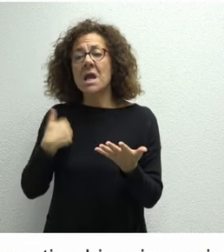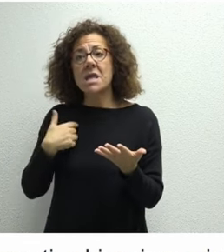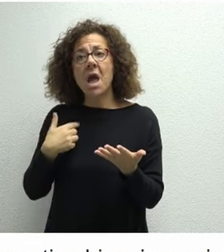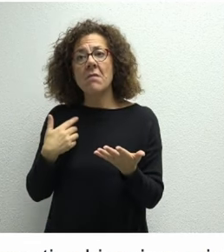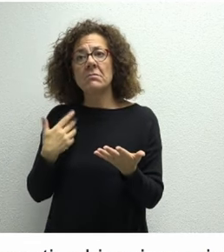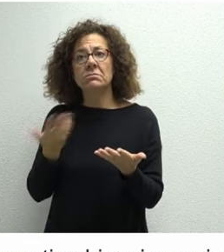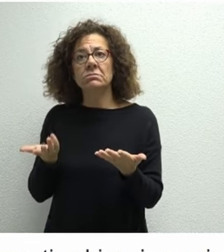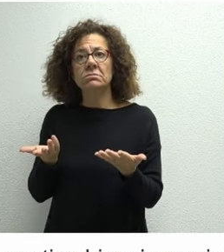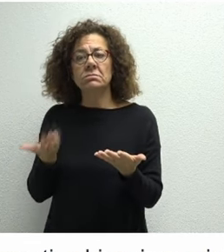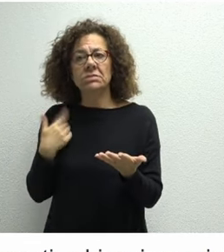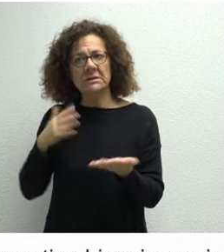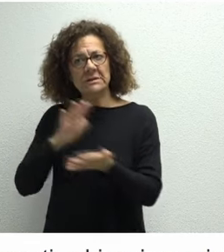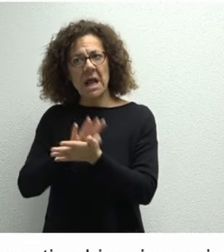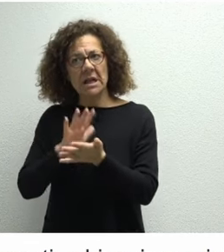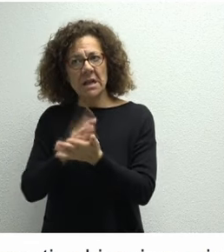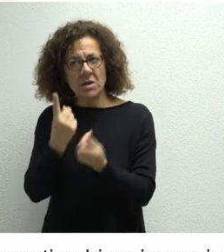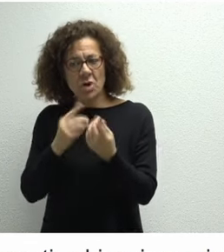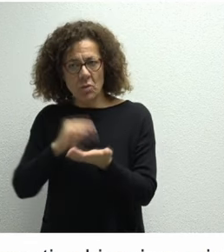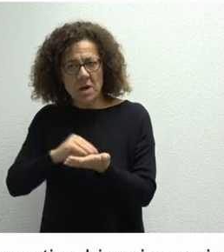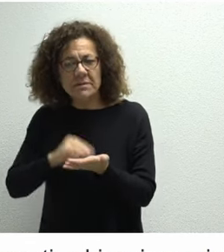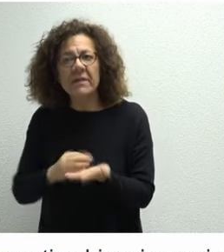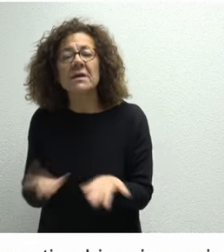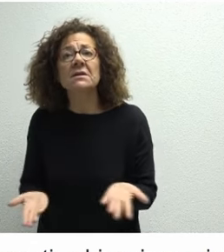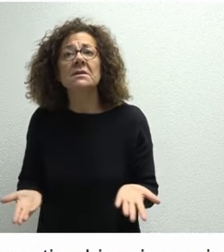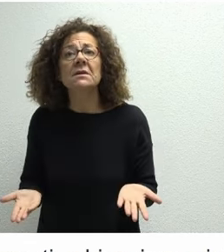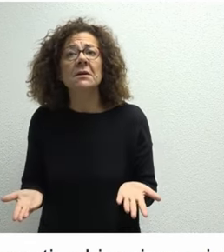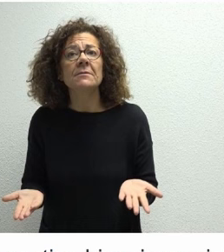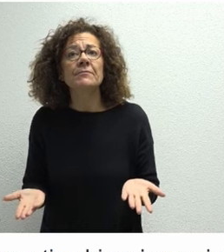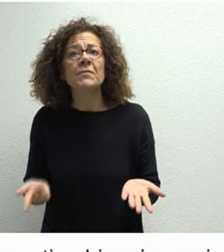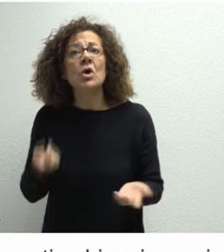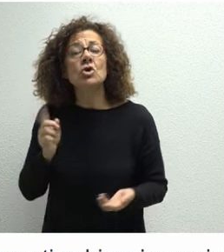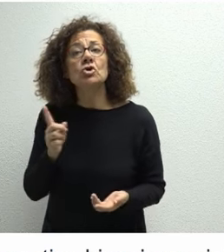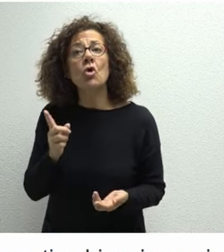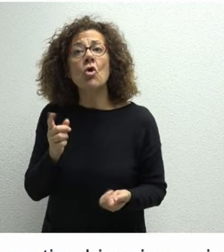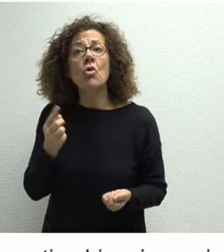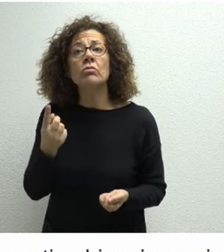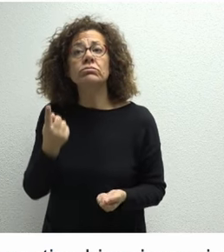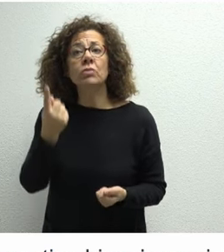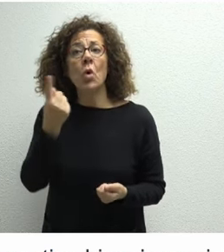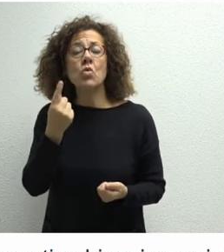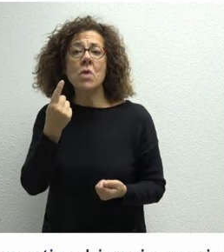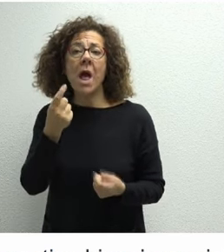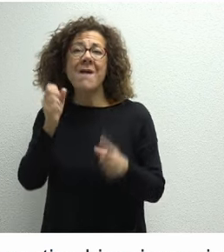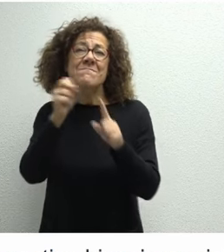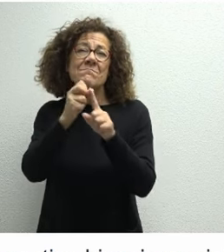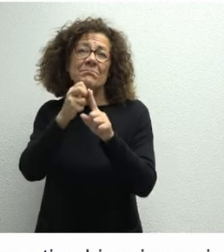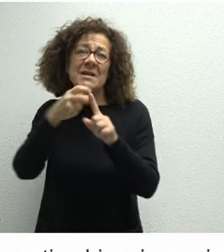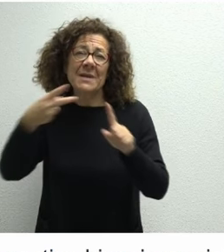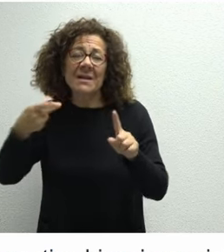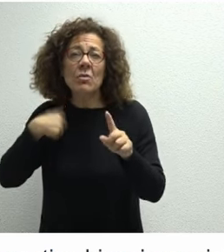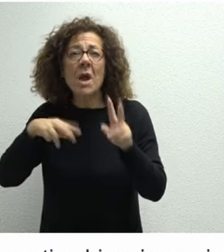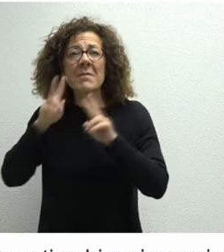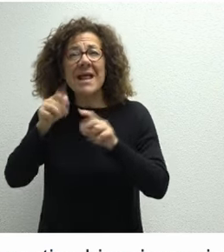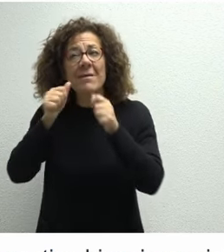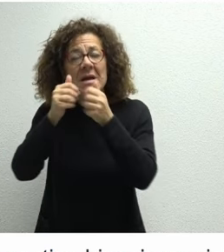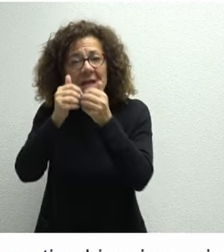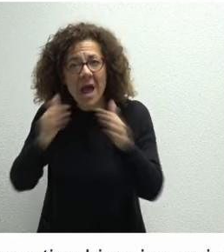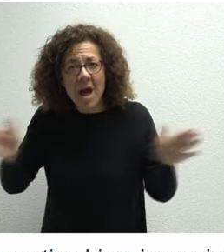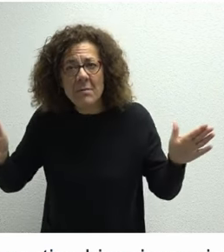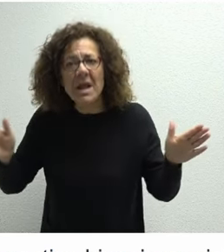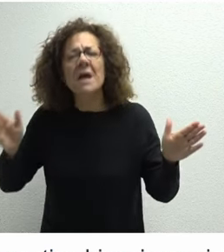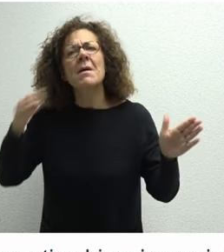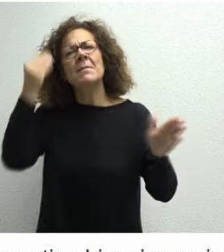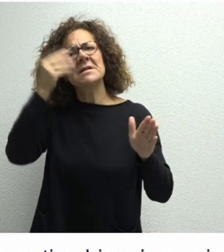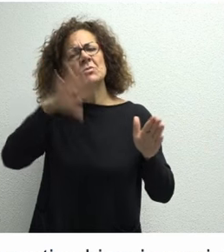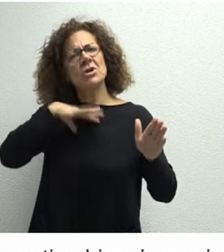bombero en algún momento si somos capaces eh solamente con una perspectiva una mirada un poco más extensa creemos que se pueden